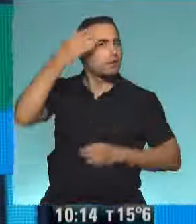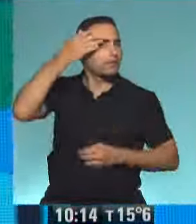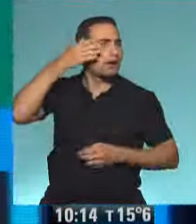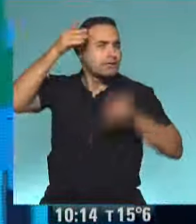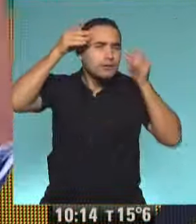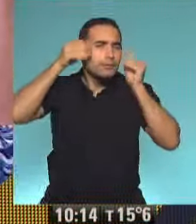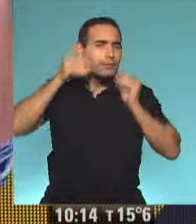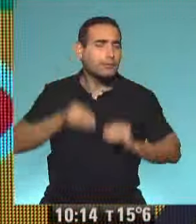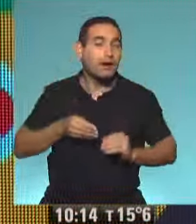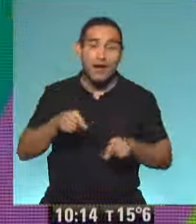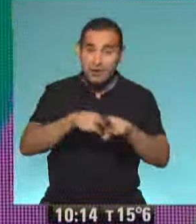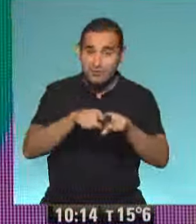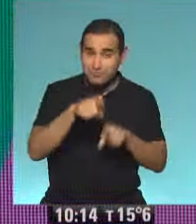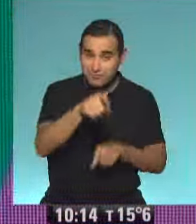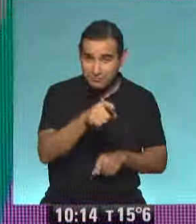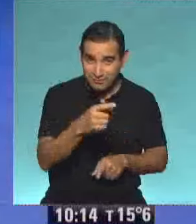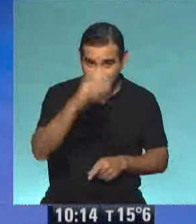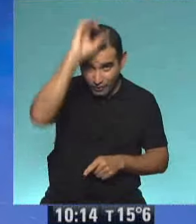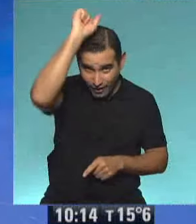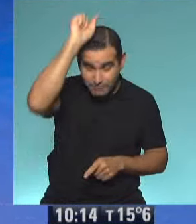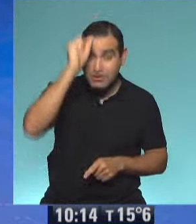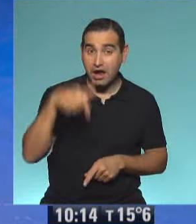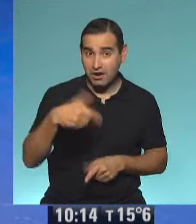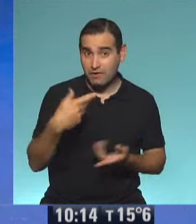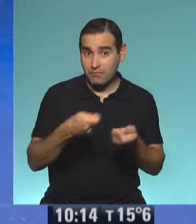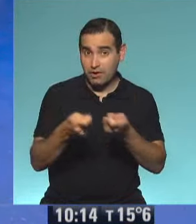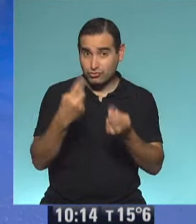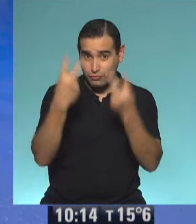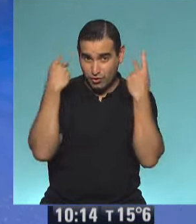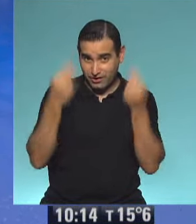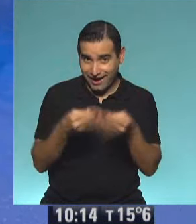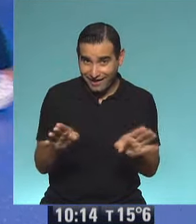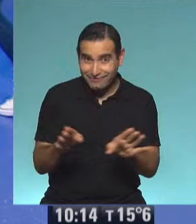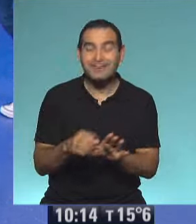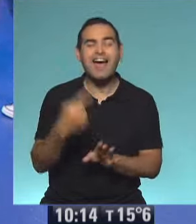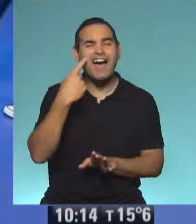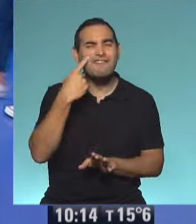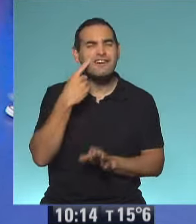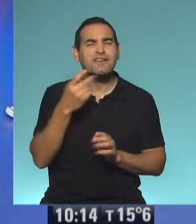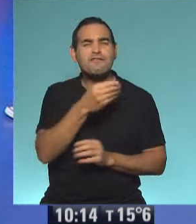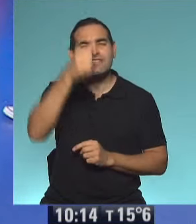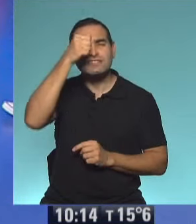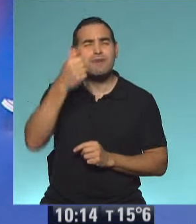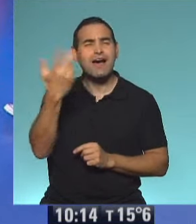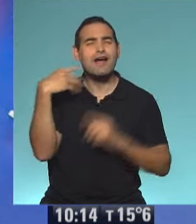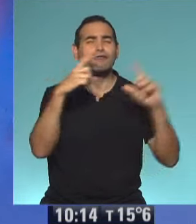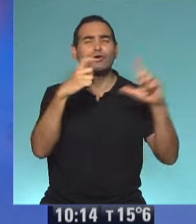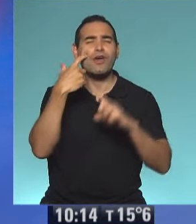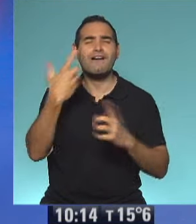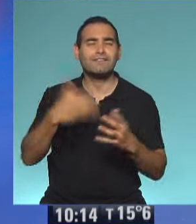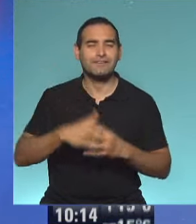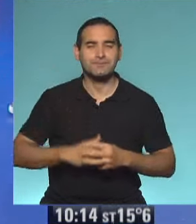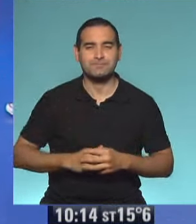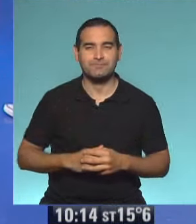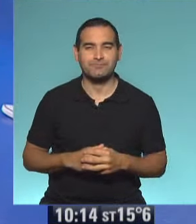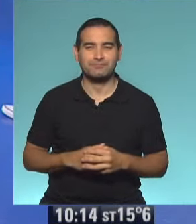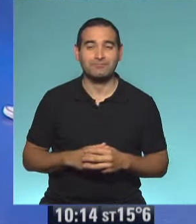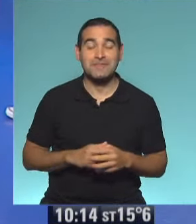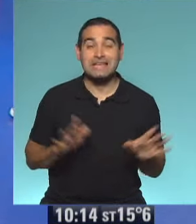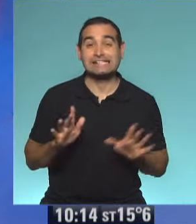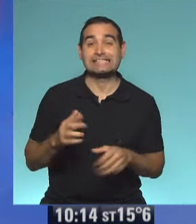como bueno, Emi, ahora que abrieron las peluquerías acá en la ciudad, se puede... Bueno, sí. Vamos a ver la foto del fin de a ver qué estuvimos ¿tenemos? Haciendo la semana. A ver... Bueno,